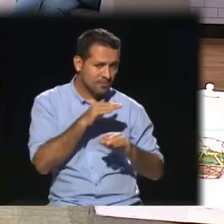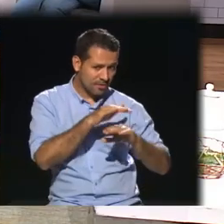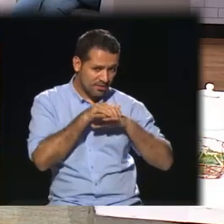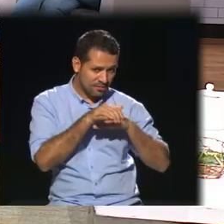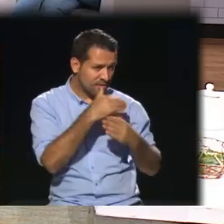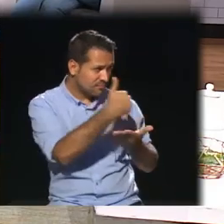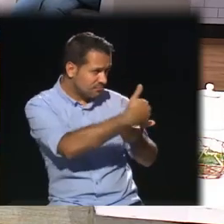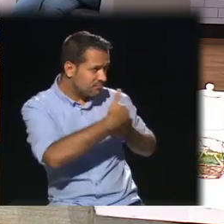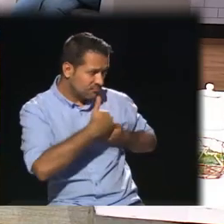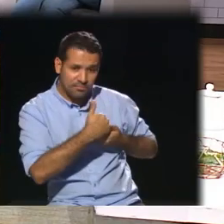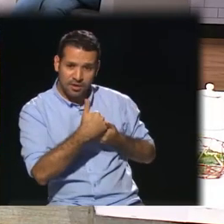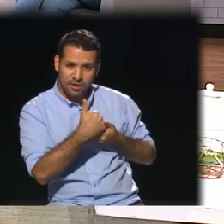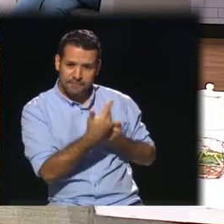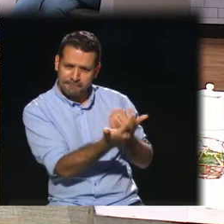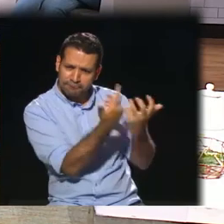proceso de aprendizaje.